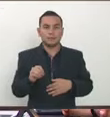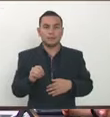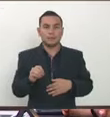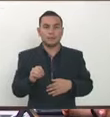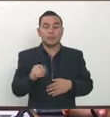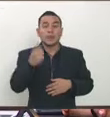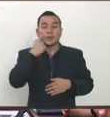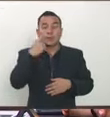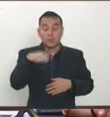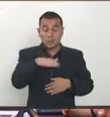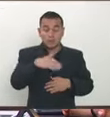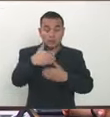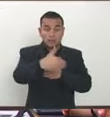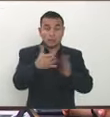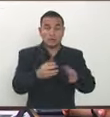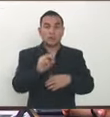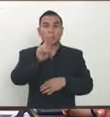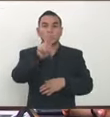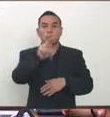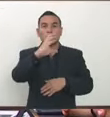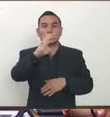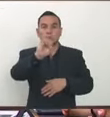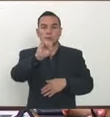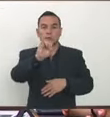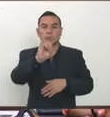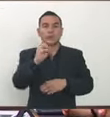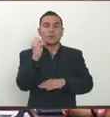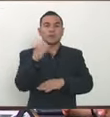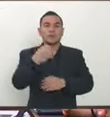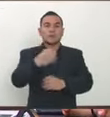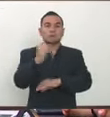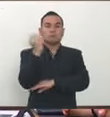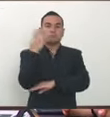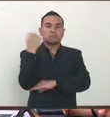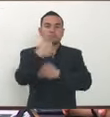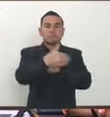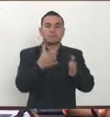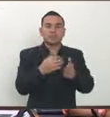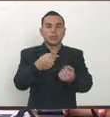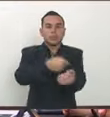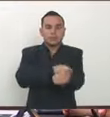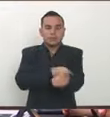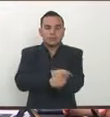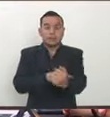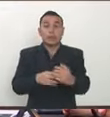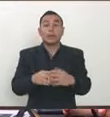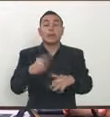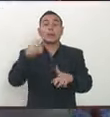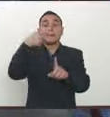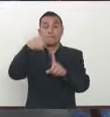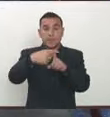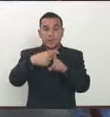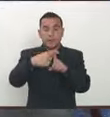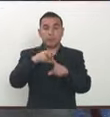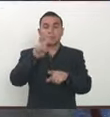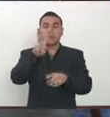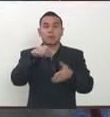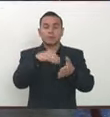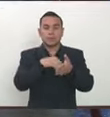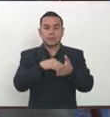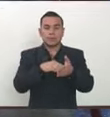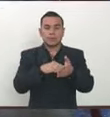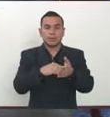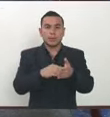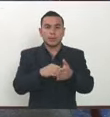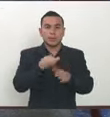en cuidados intensivos más UCI. Y entonces tenemos 300 camas de UCI más 2,000 camas